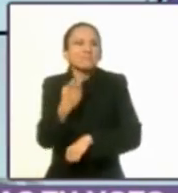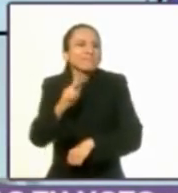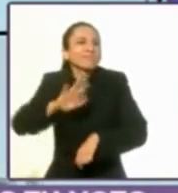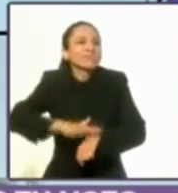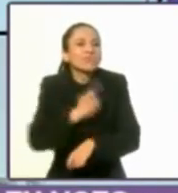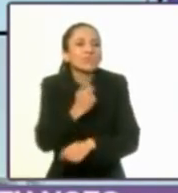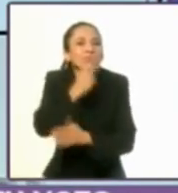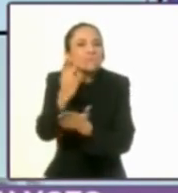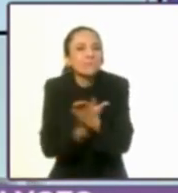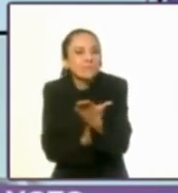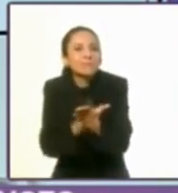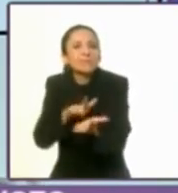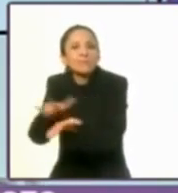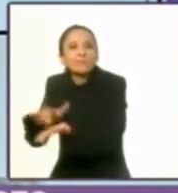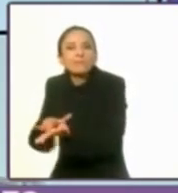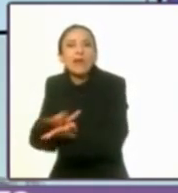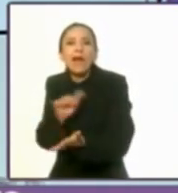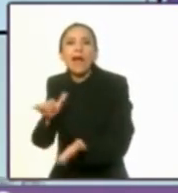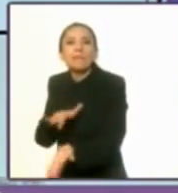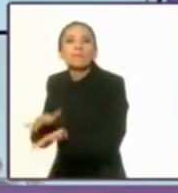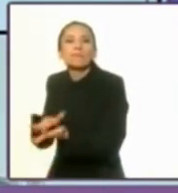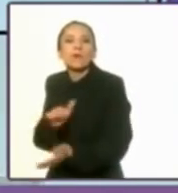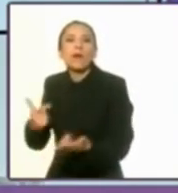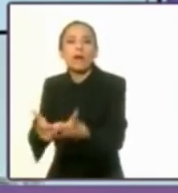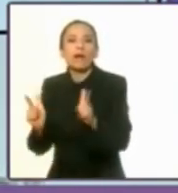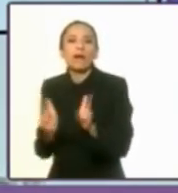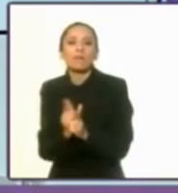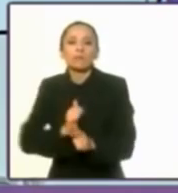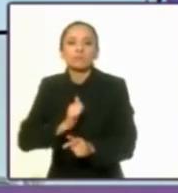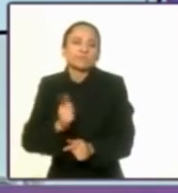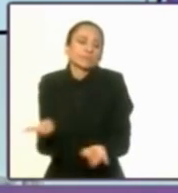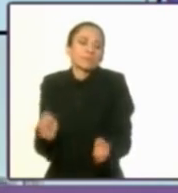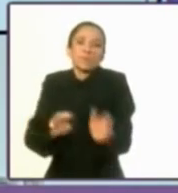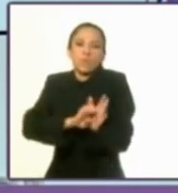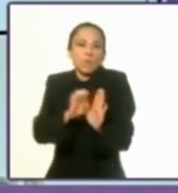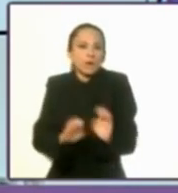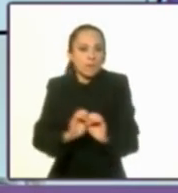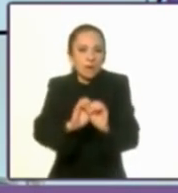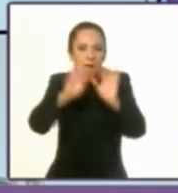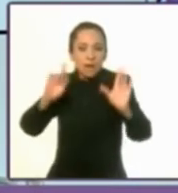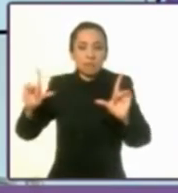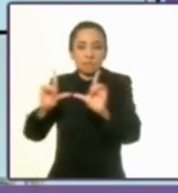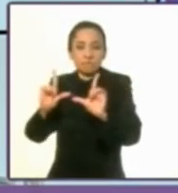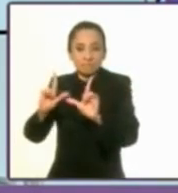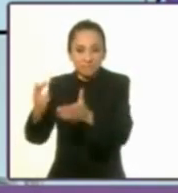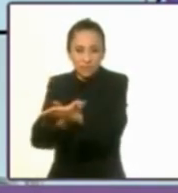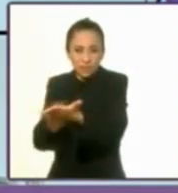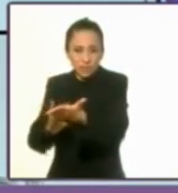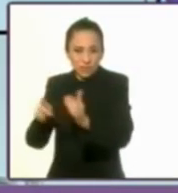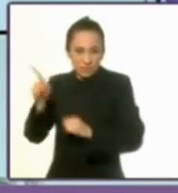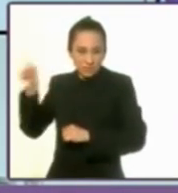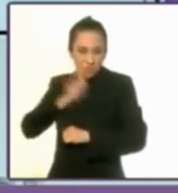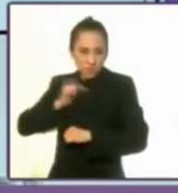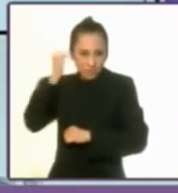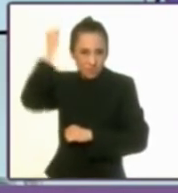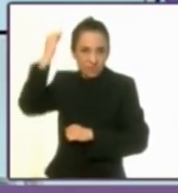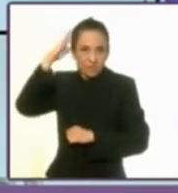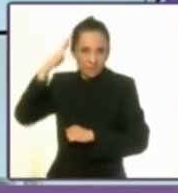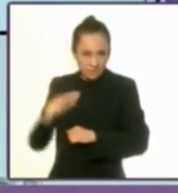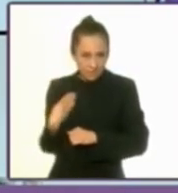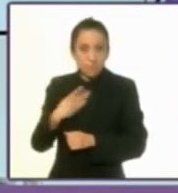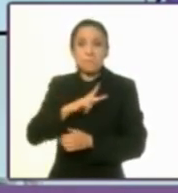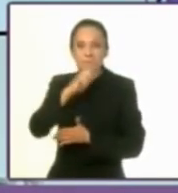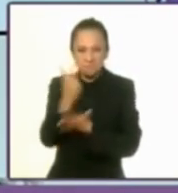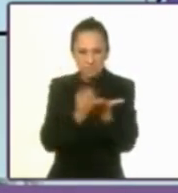el apoyo partidista y es claro el ejemplo de la tarjeta rosa alejandra barrales los programas sociales no llegan